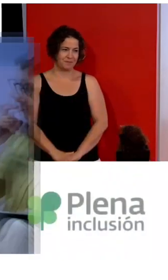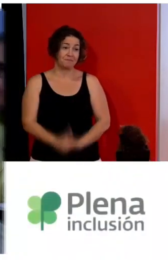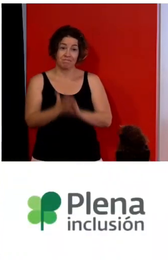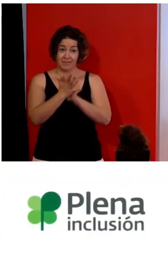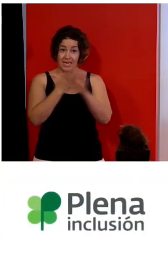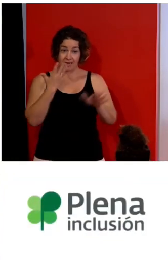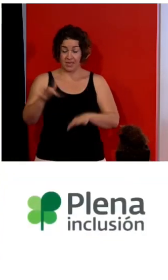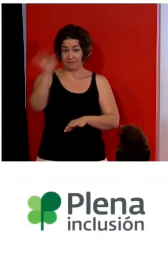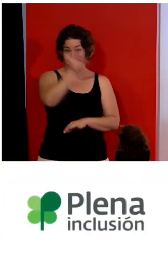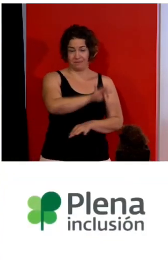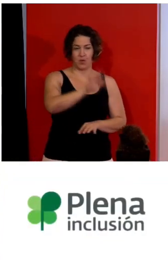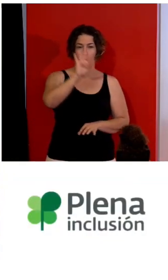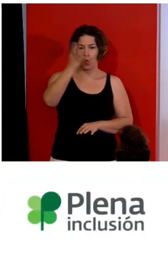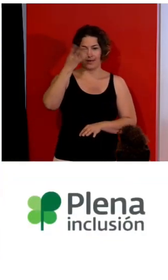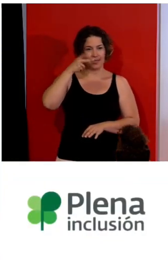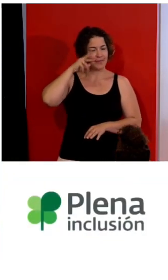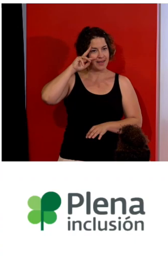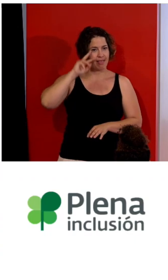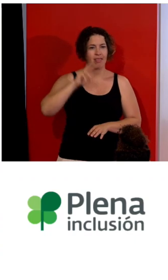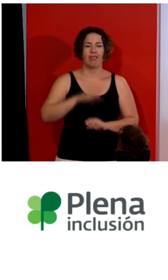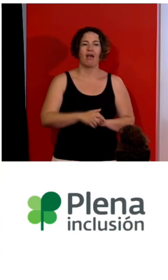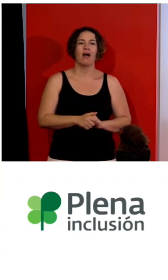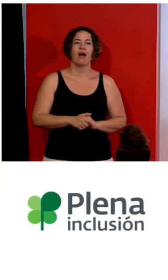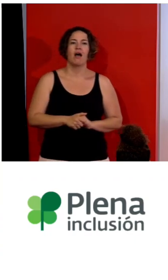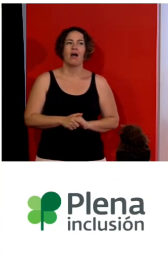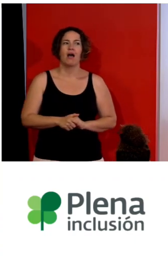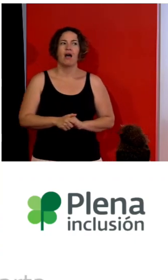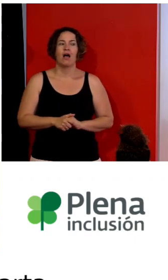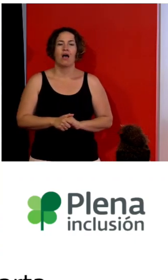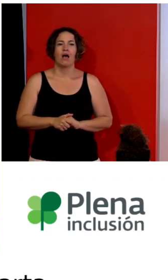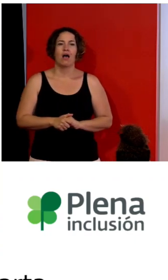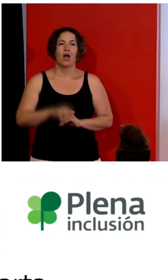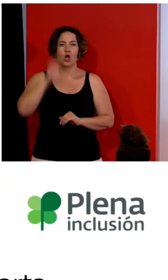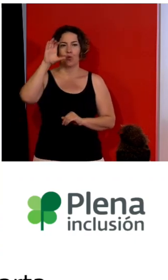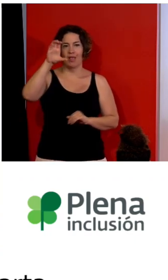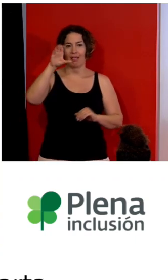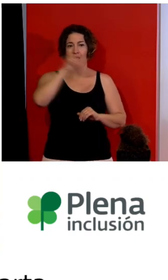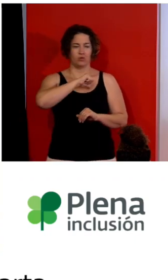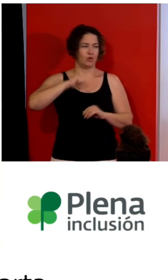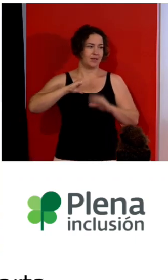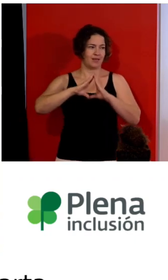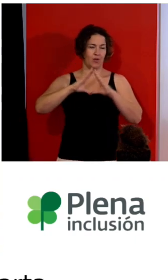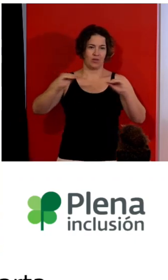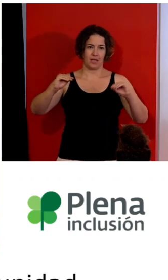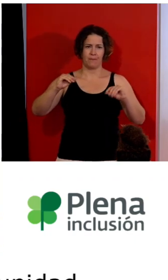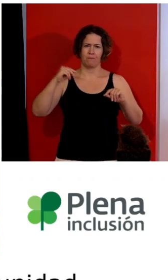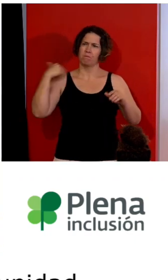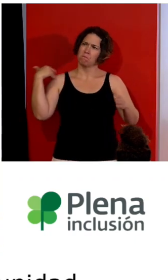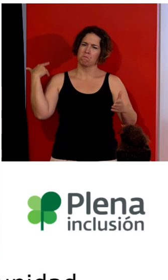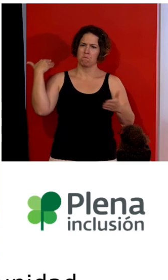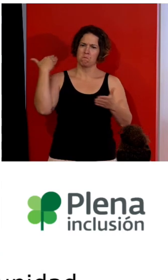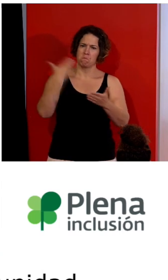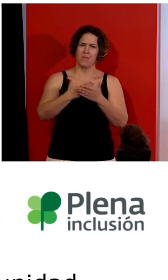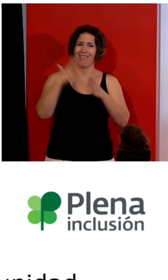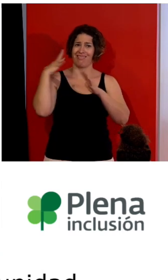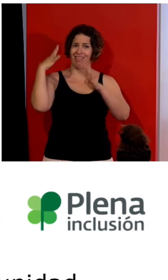Rápidamente damos paso a la cuarta experiencia. Nos llega en este caso desde la Comunidad Autónoma de Andalucía, con una trayectoria ya de